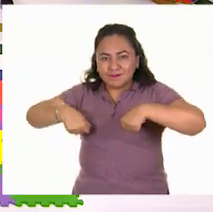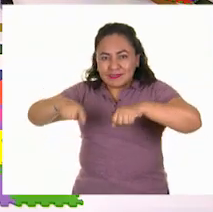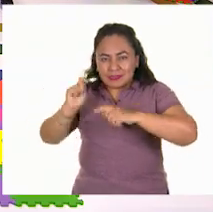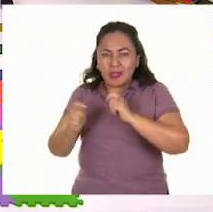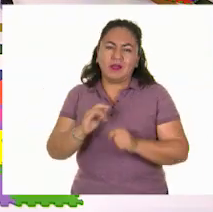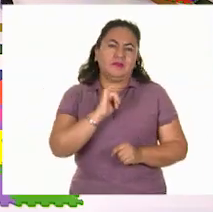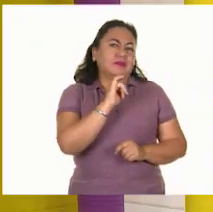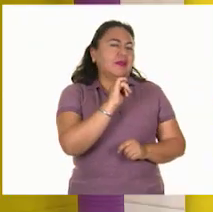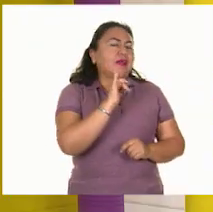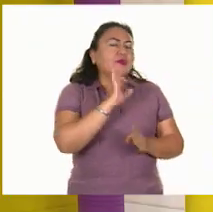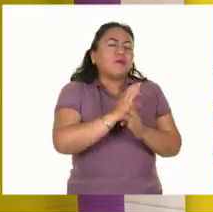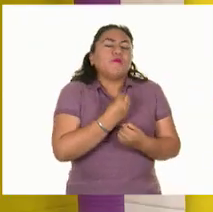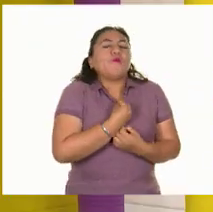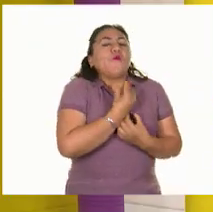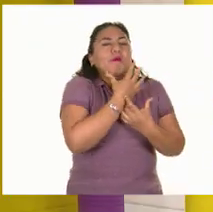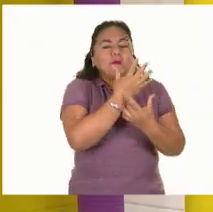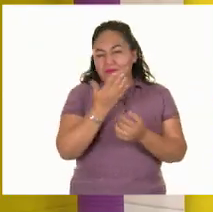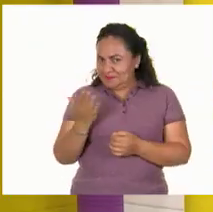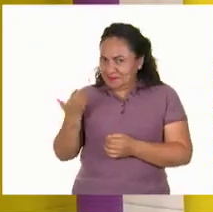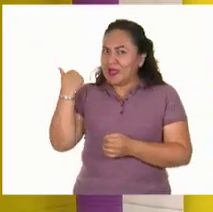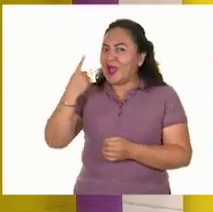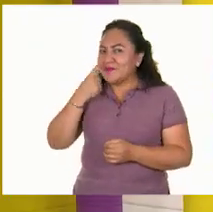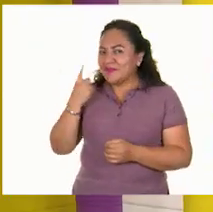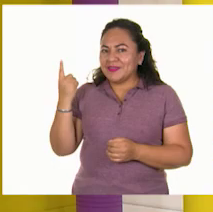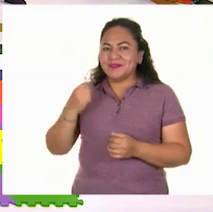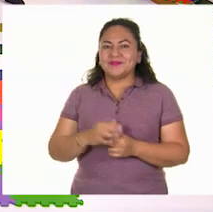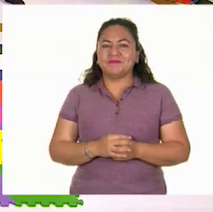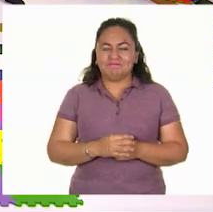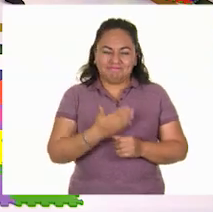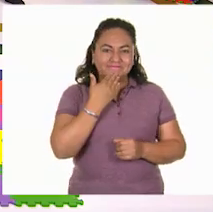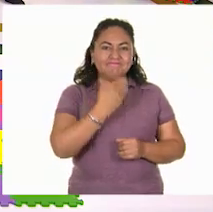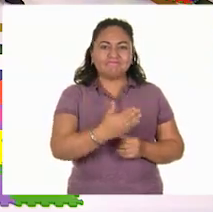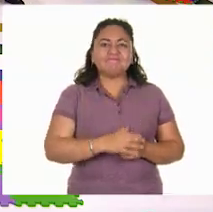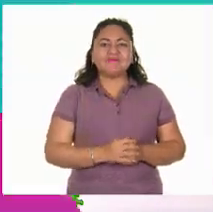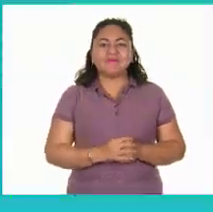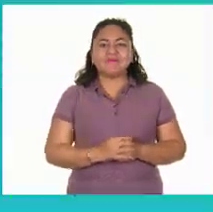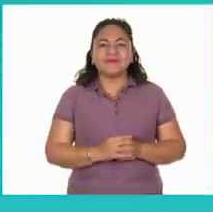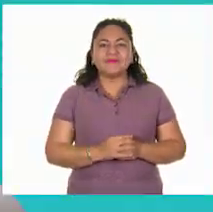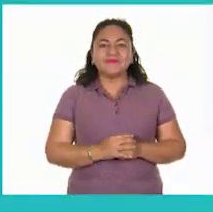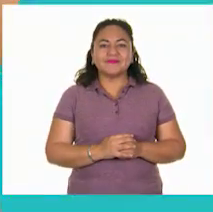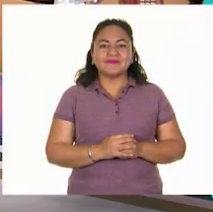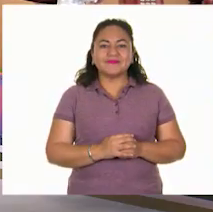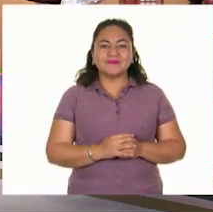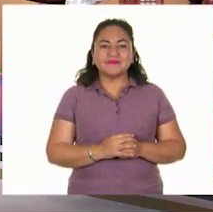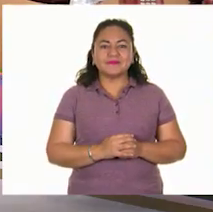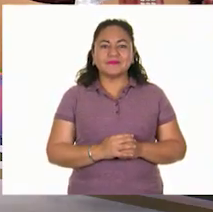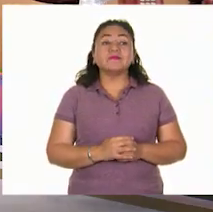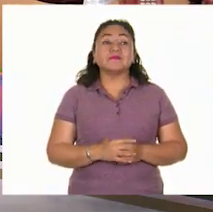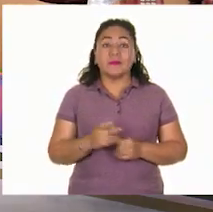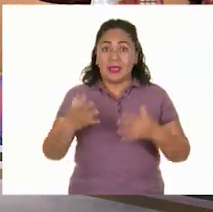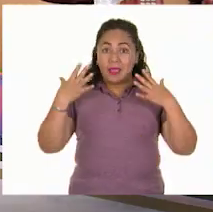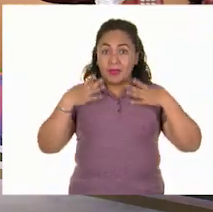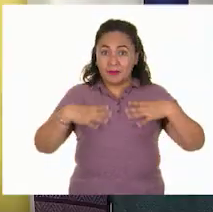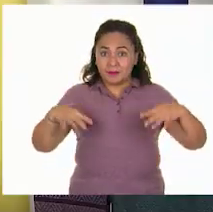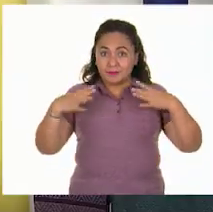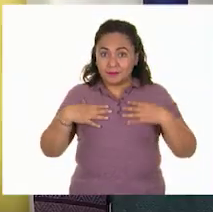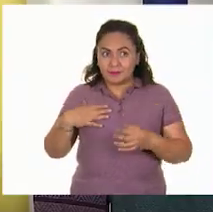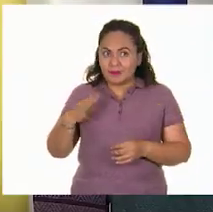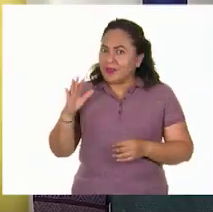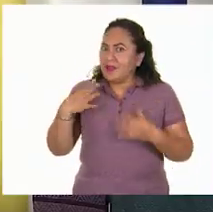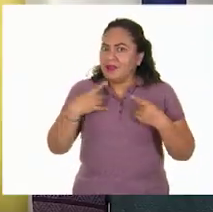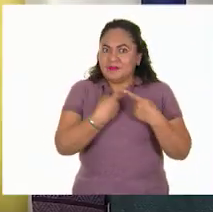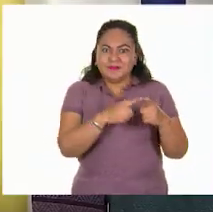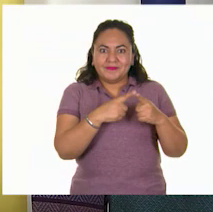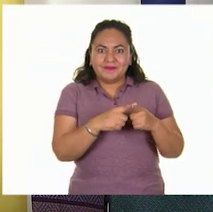tema tan poético. Vamos a verla. Muy bien. Con estos vestuarios. ¡Un memorama de vestidos!